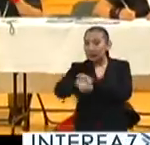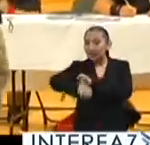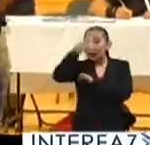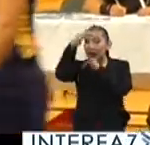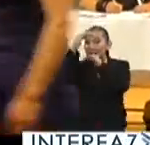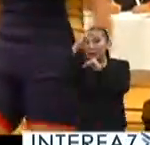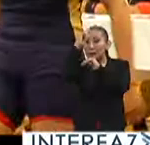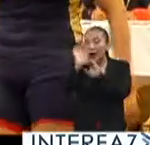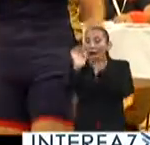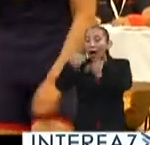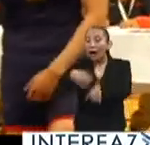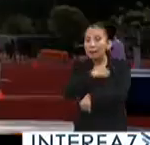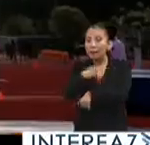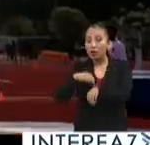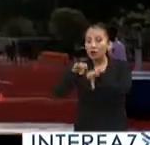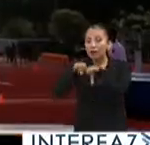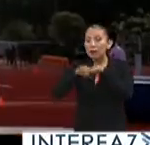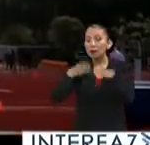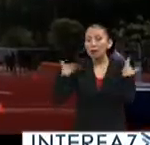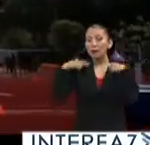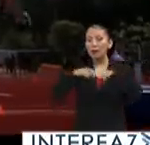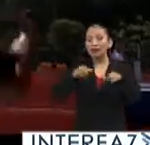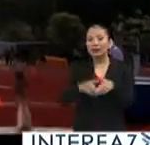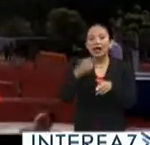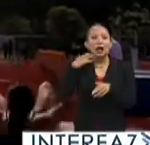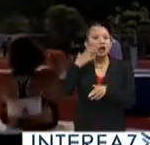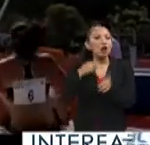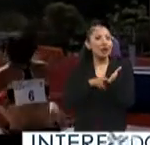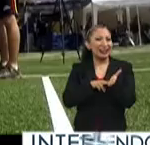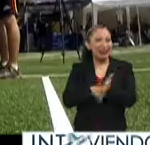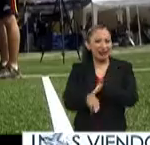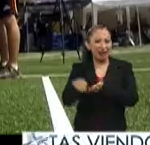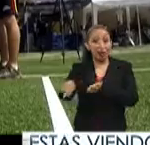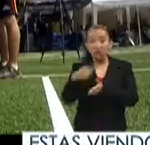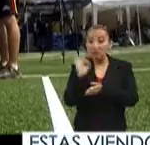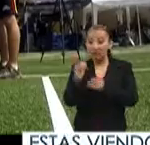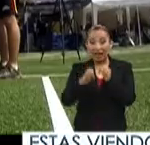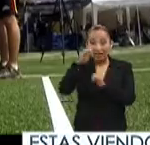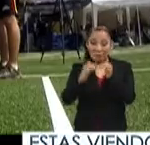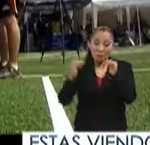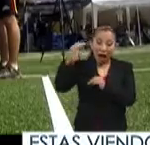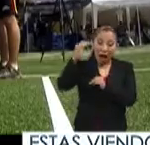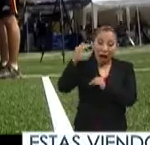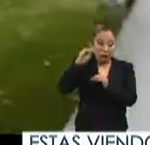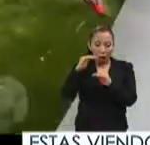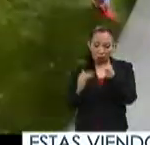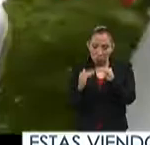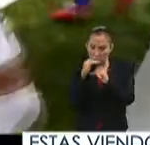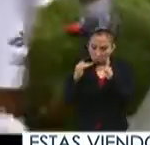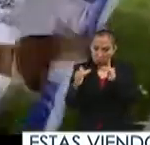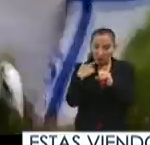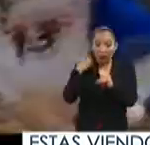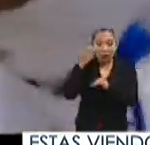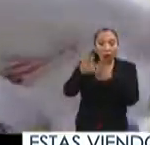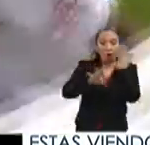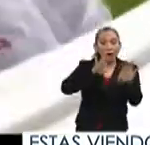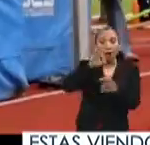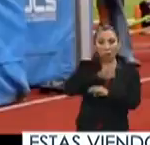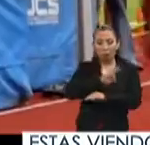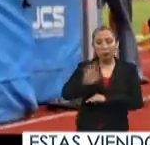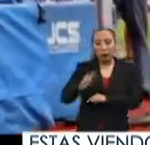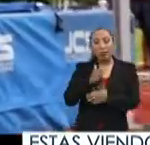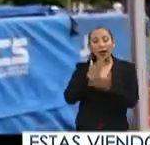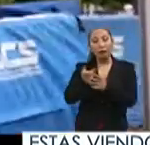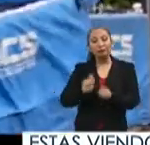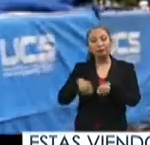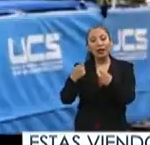edad límite para formar parte de un equipo representativo de los Leones Negros. Quienes no rebasen esta edad, además de aspirar a ser seleccionados, podrán